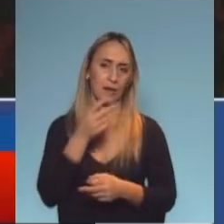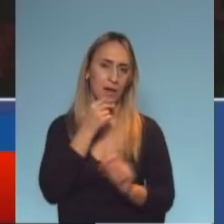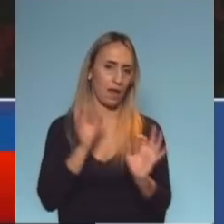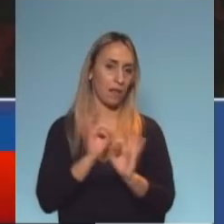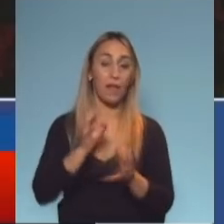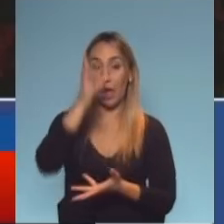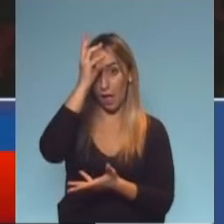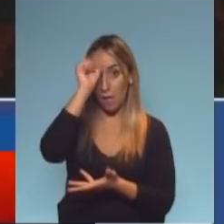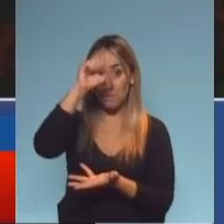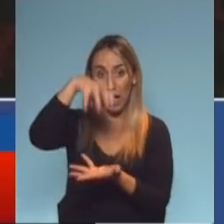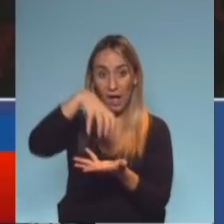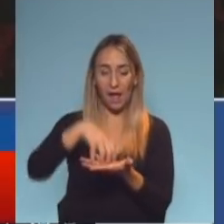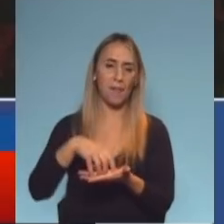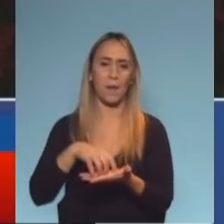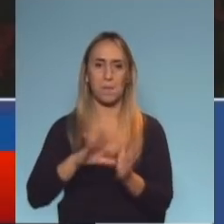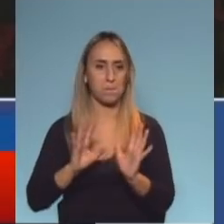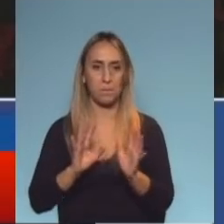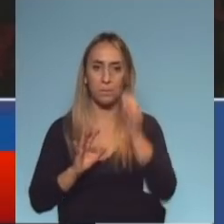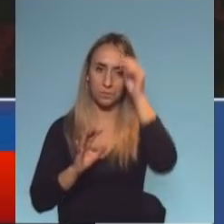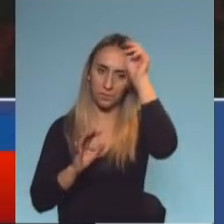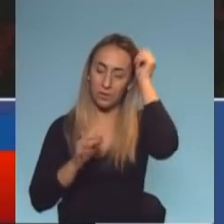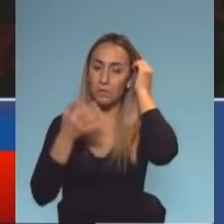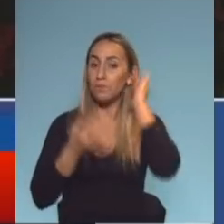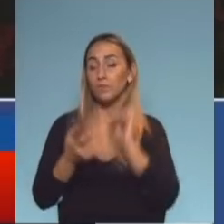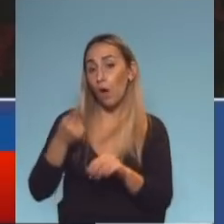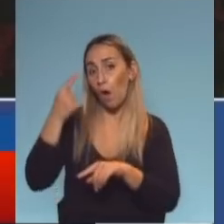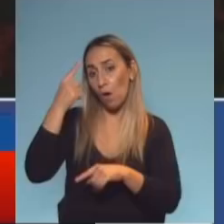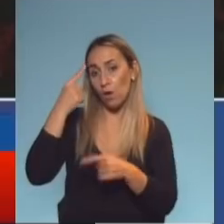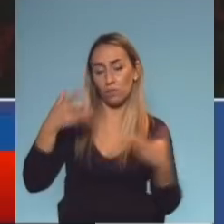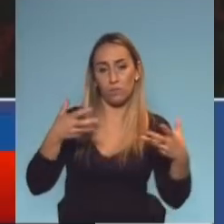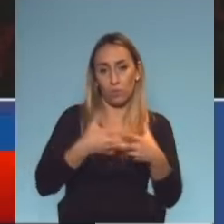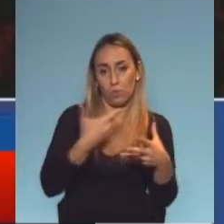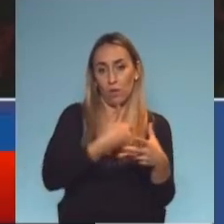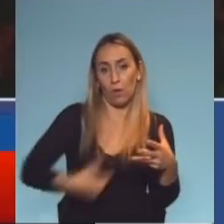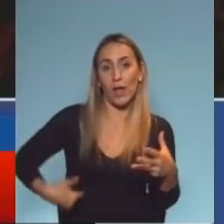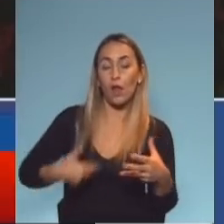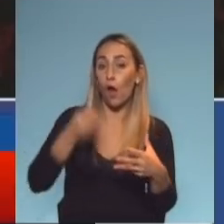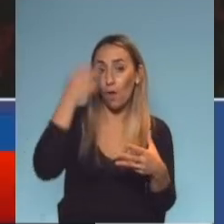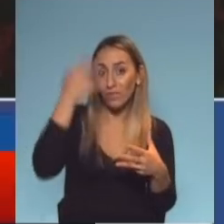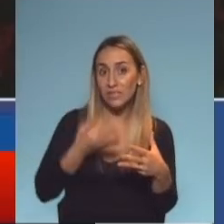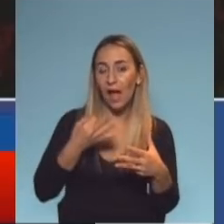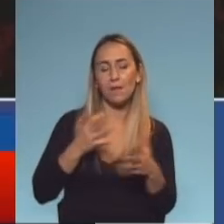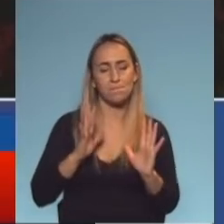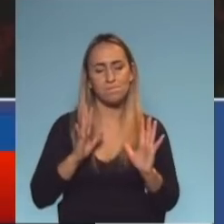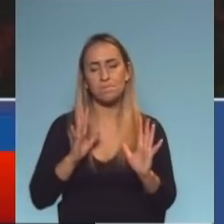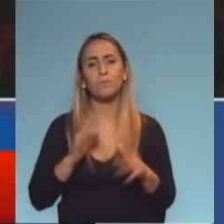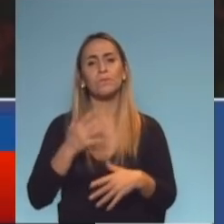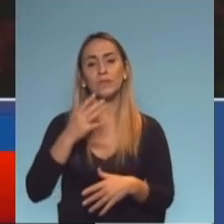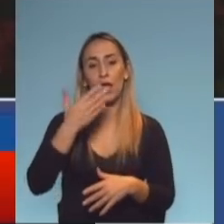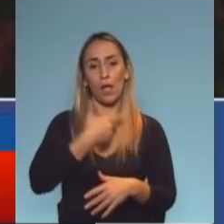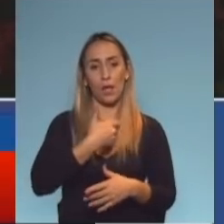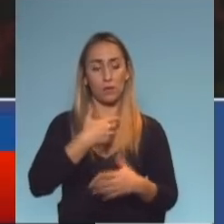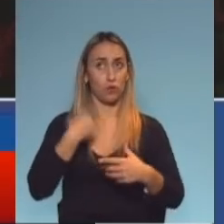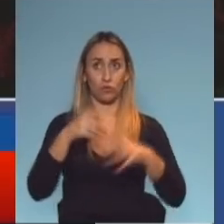la embajada y el oficialismo argentino. La embajada sí piensa que